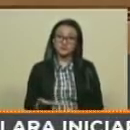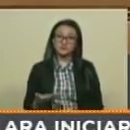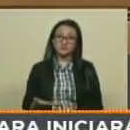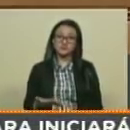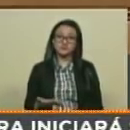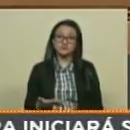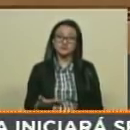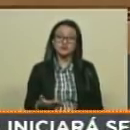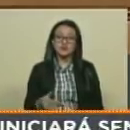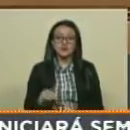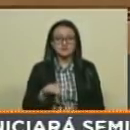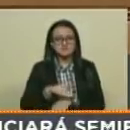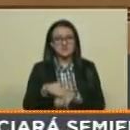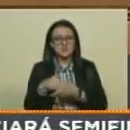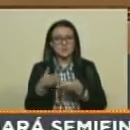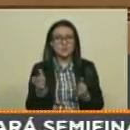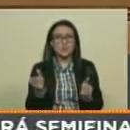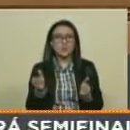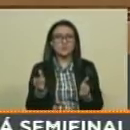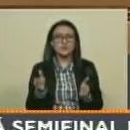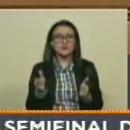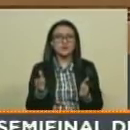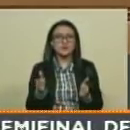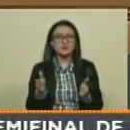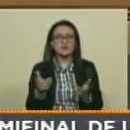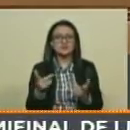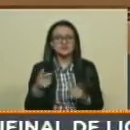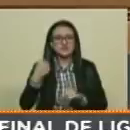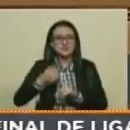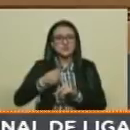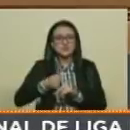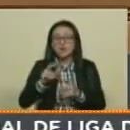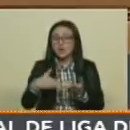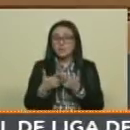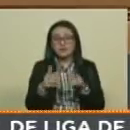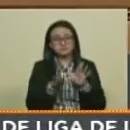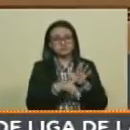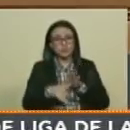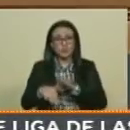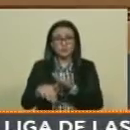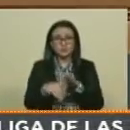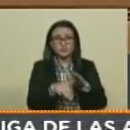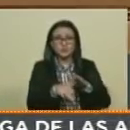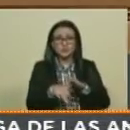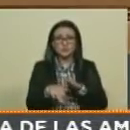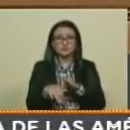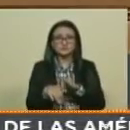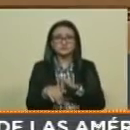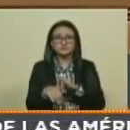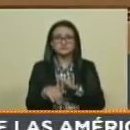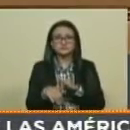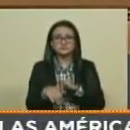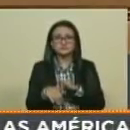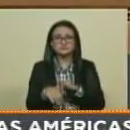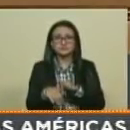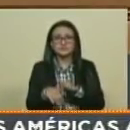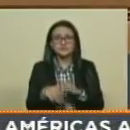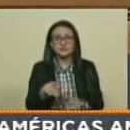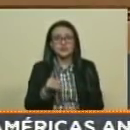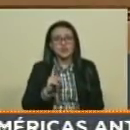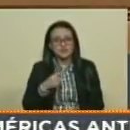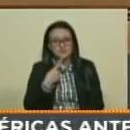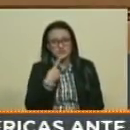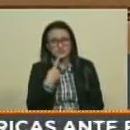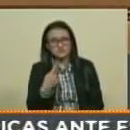es el Ministerio Público ha sido la gesta, la lucha anticorrupción, que debo decir en gallardía